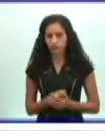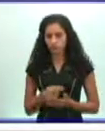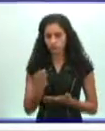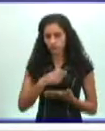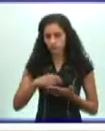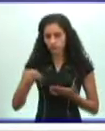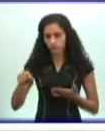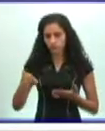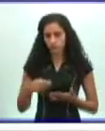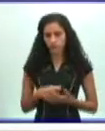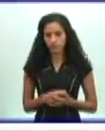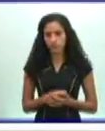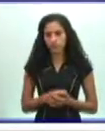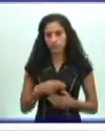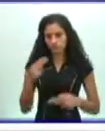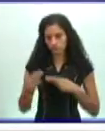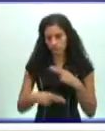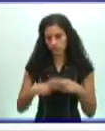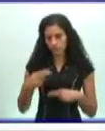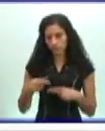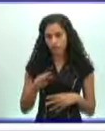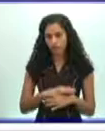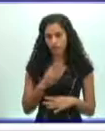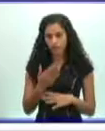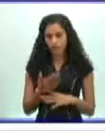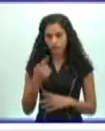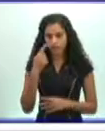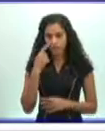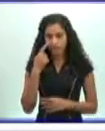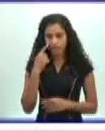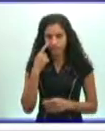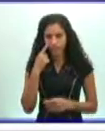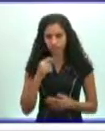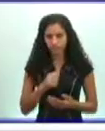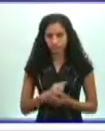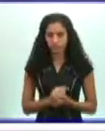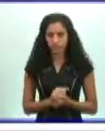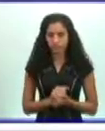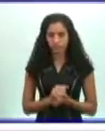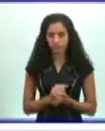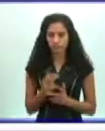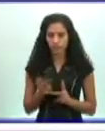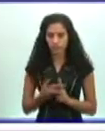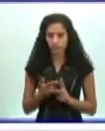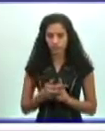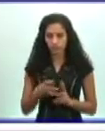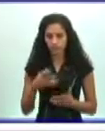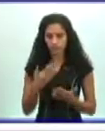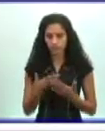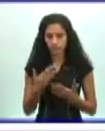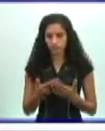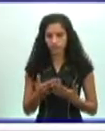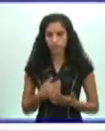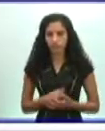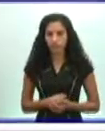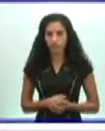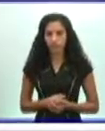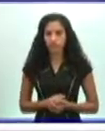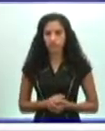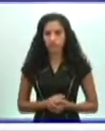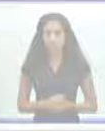nota, resuelve y luego nos volvemos a encontrar para revisar.